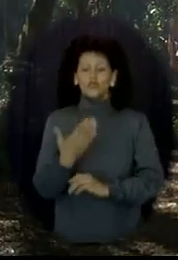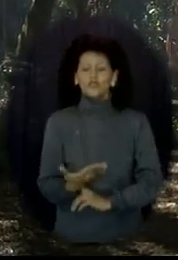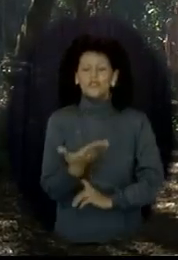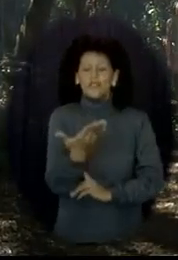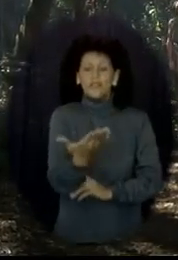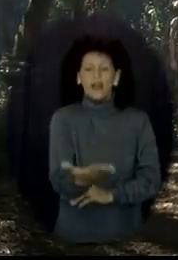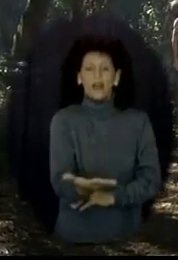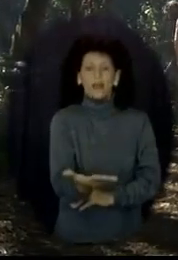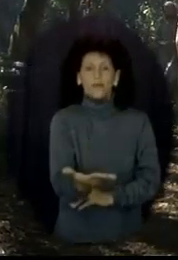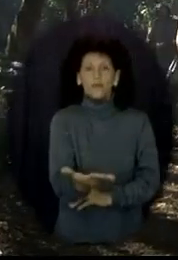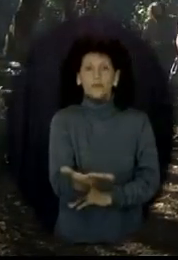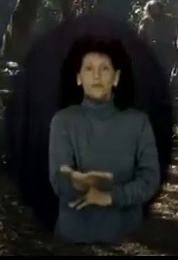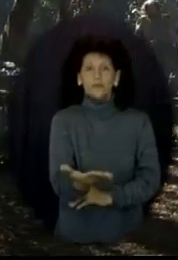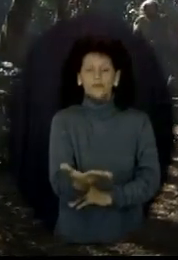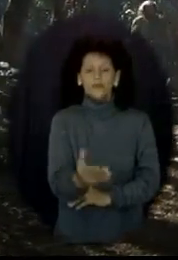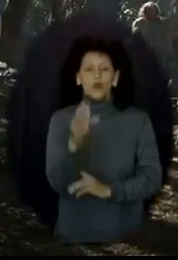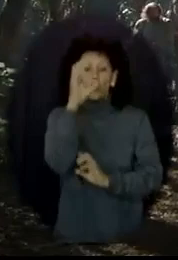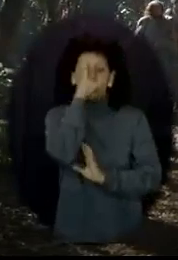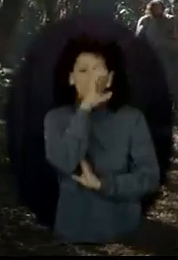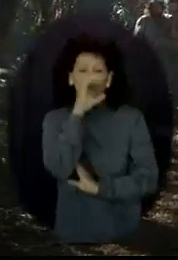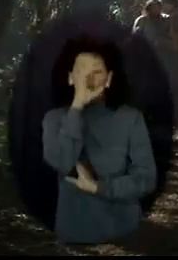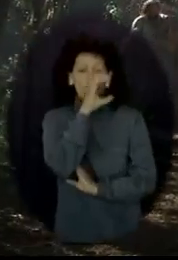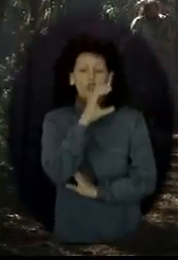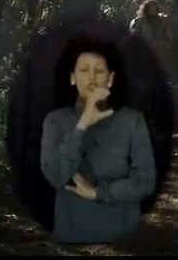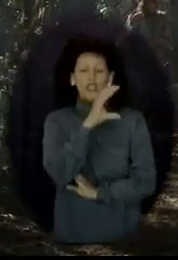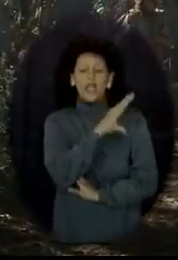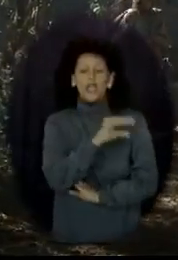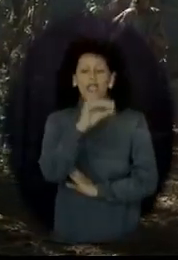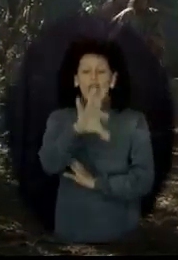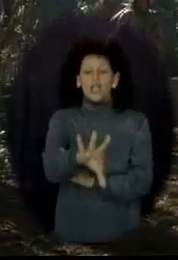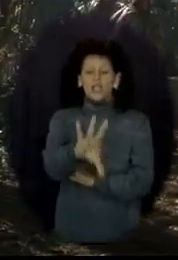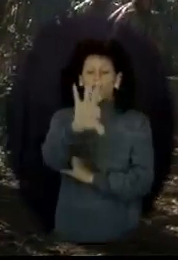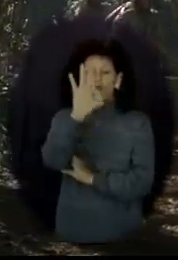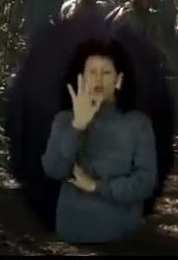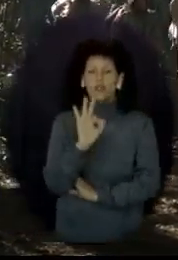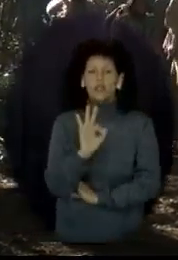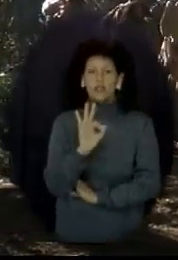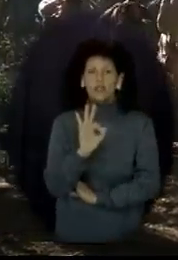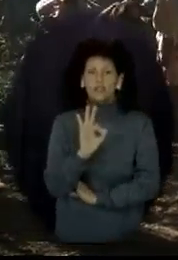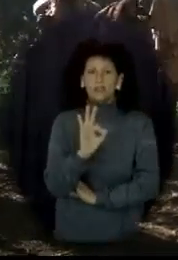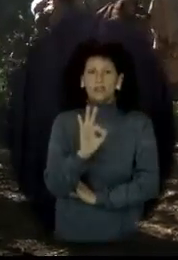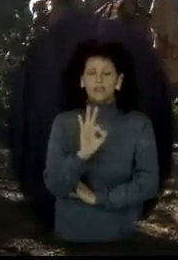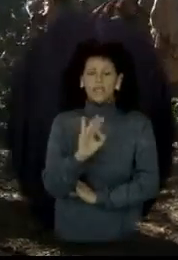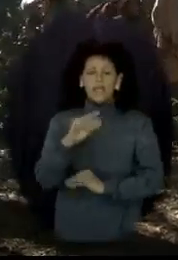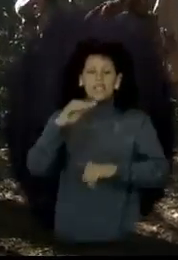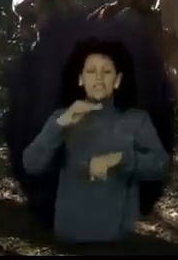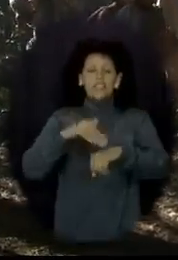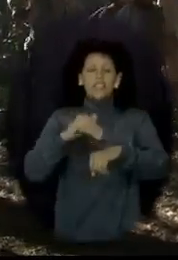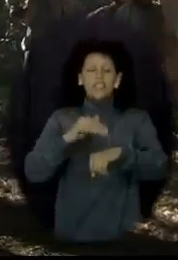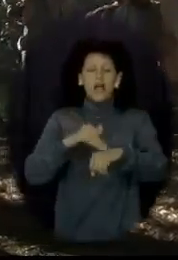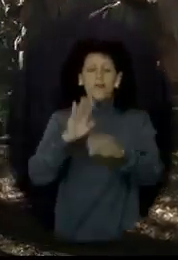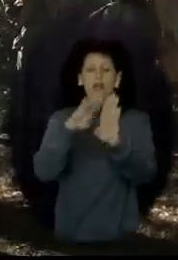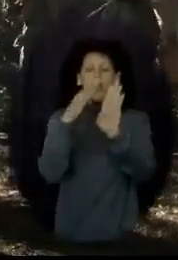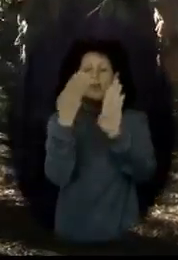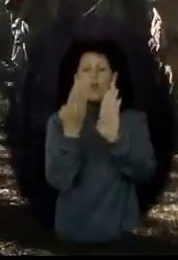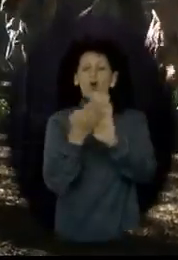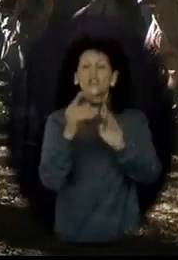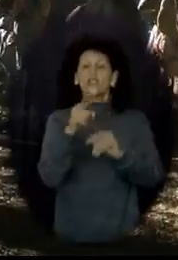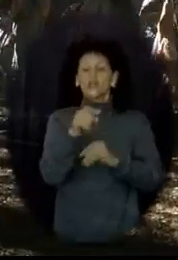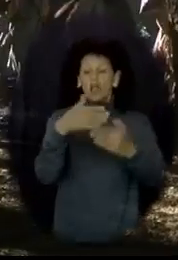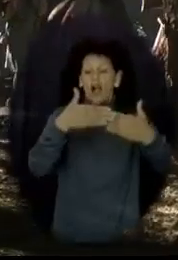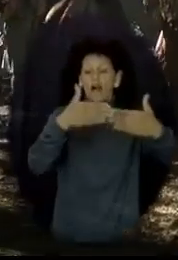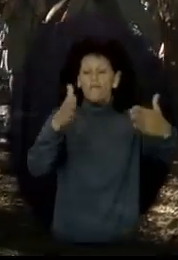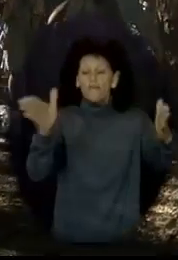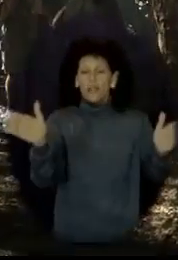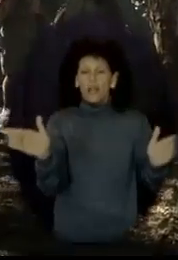Pidan y Dios les dará. Busquen y encontrarán. Llamen a la puerta y se les abrirá.